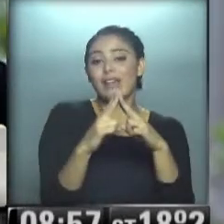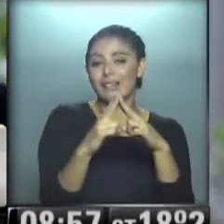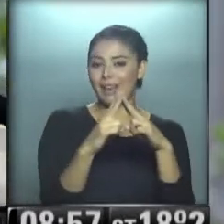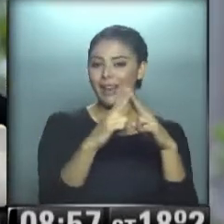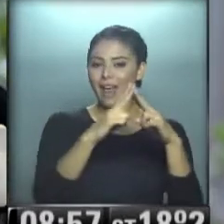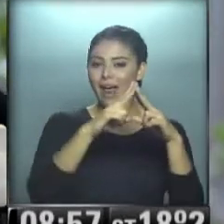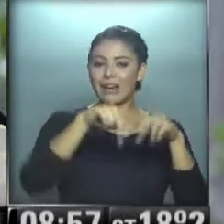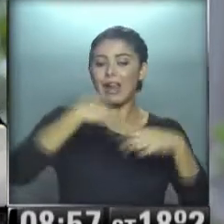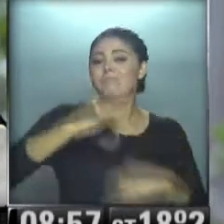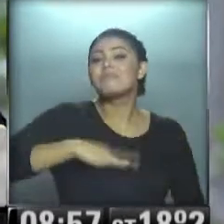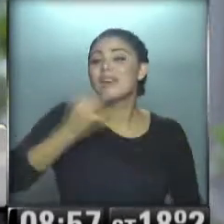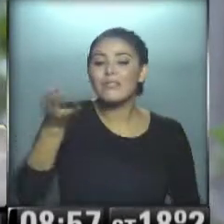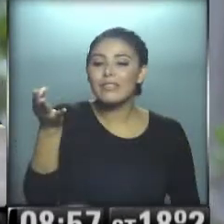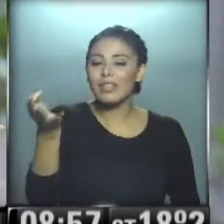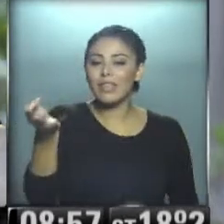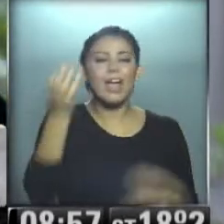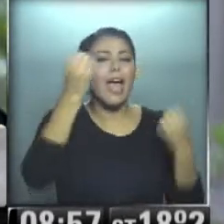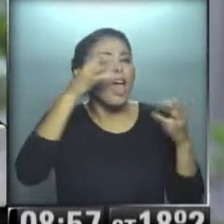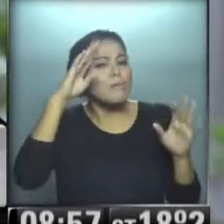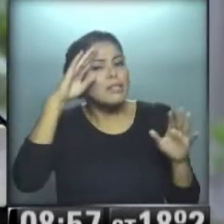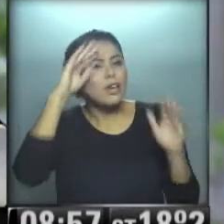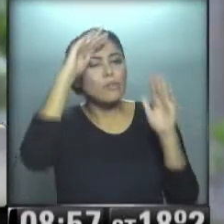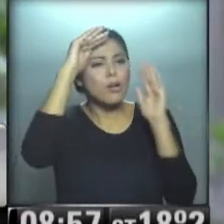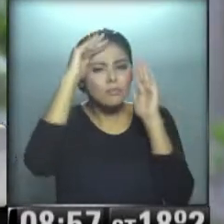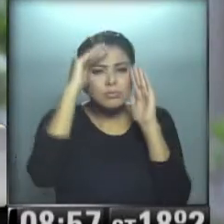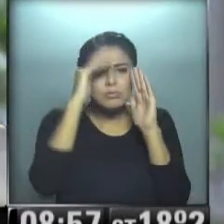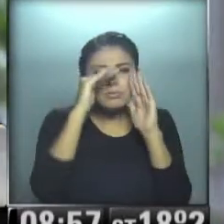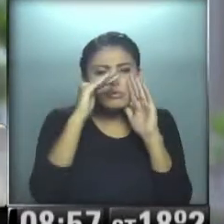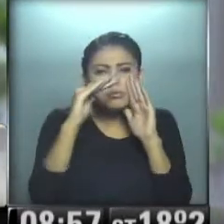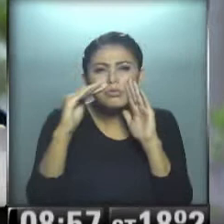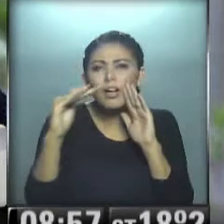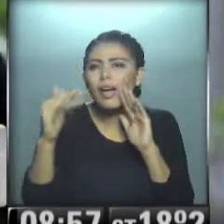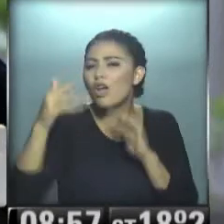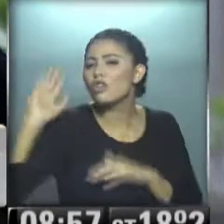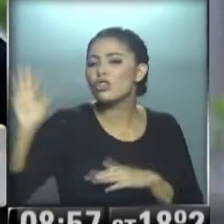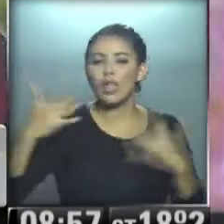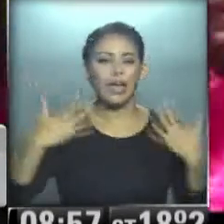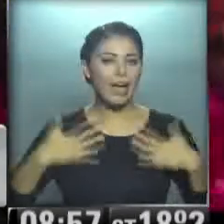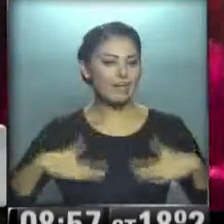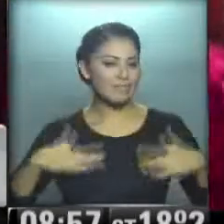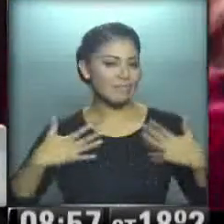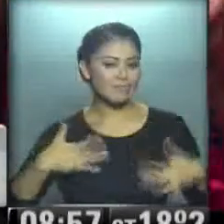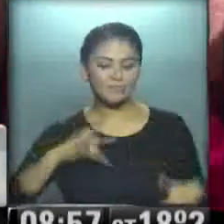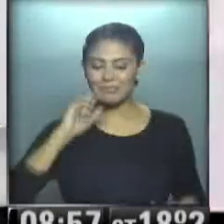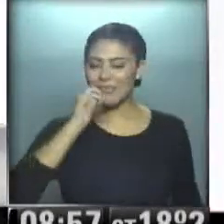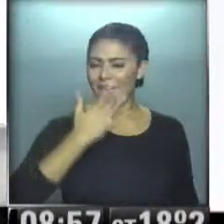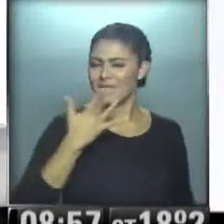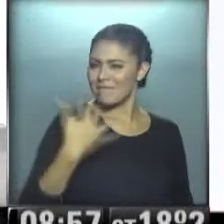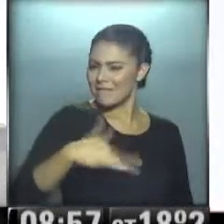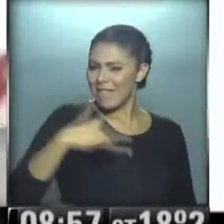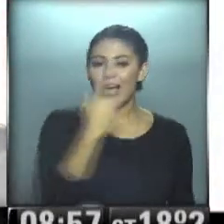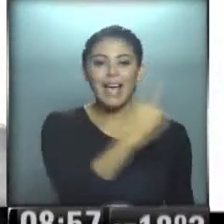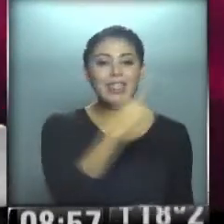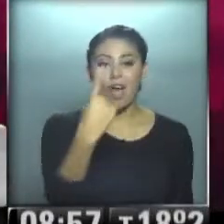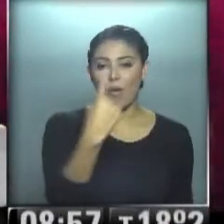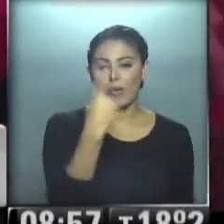en la vida. Empezamos como bajando un camino, todas vestidas de absolutas divas, cada una